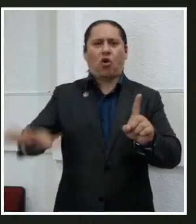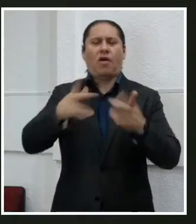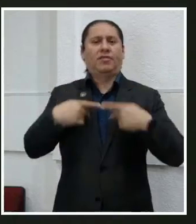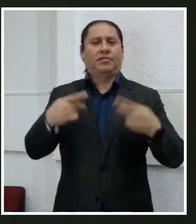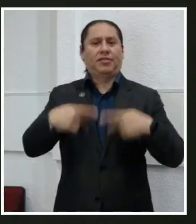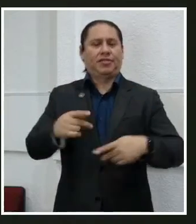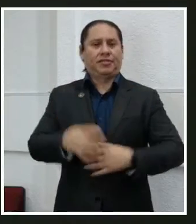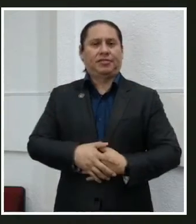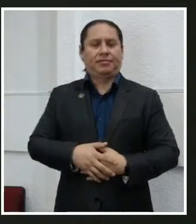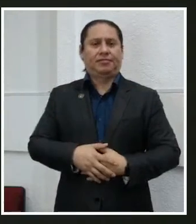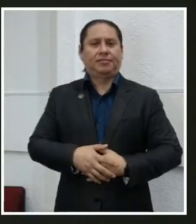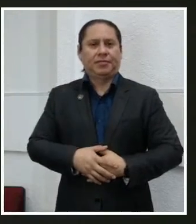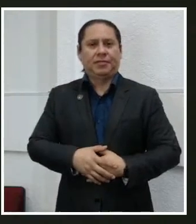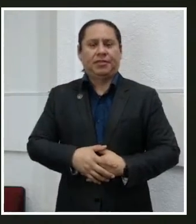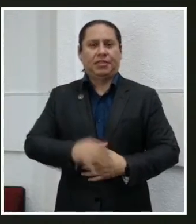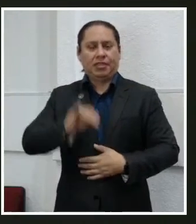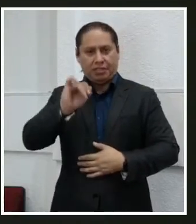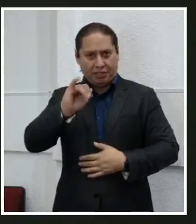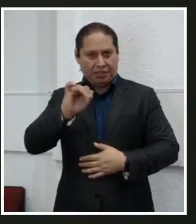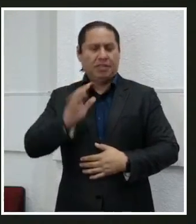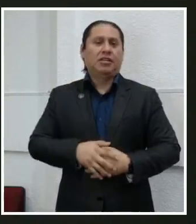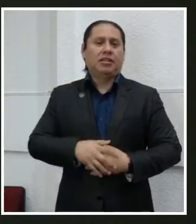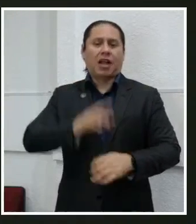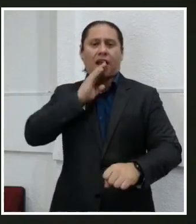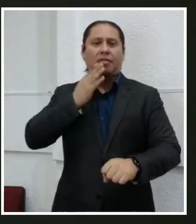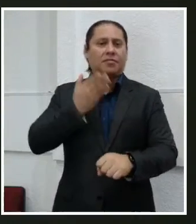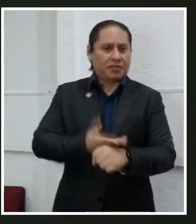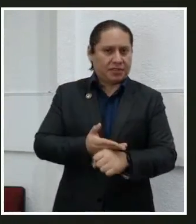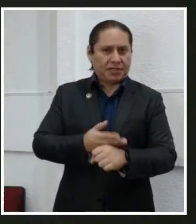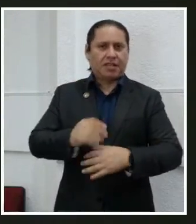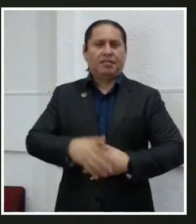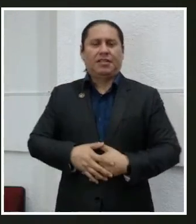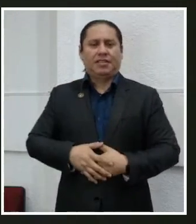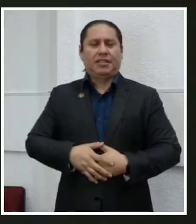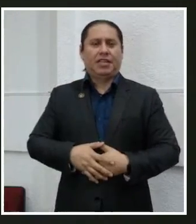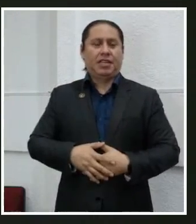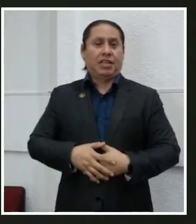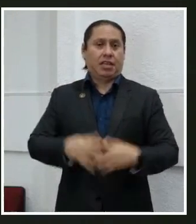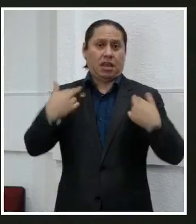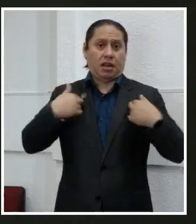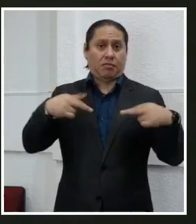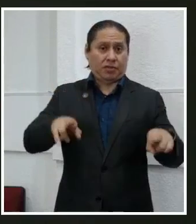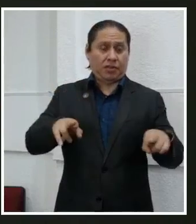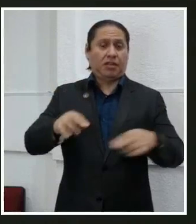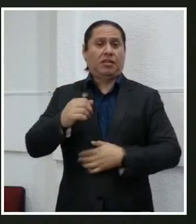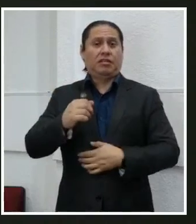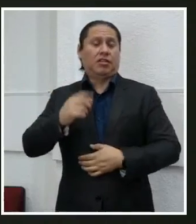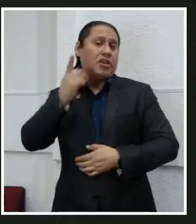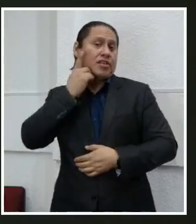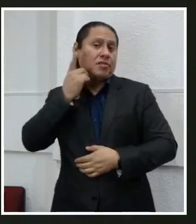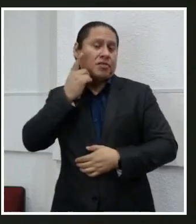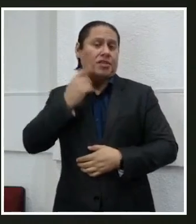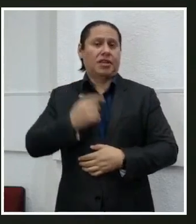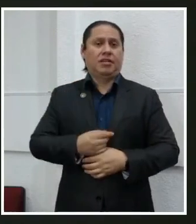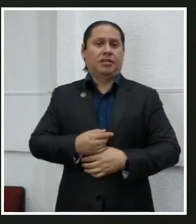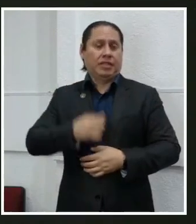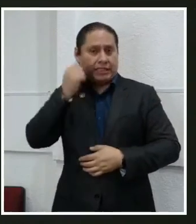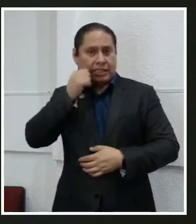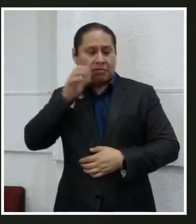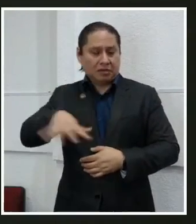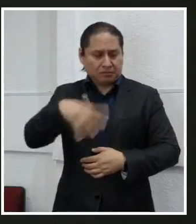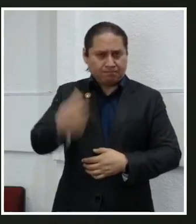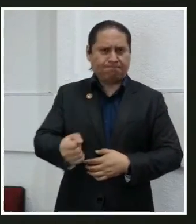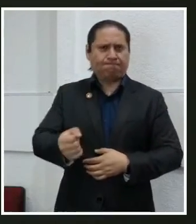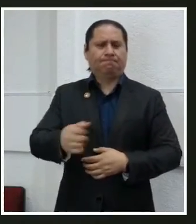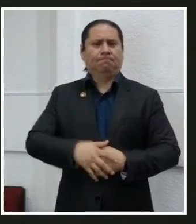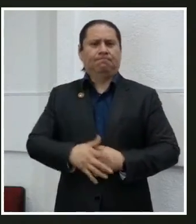ciudadanos, asumiendo nuestro papel como mujeres representantes populares y sabedoras de que se requiere crear sinergias